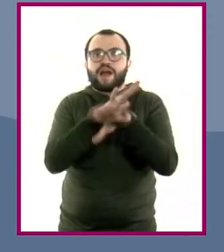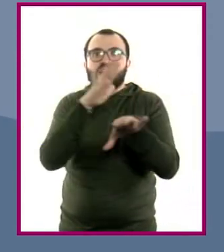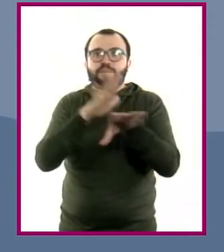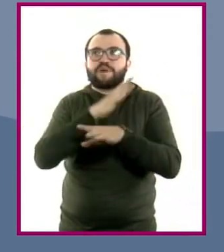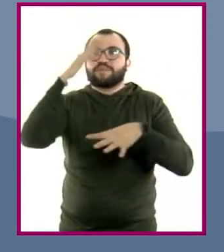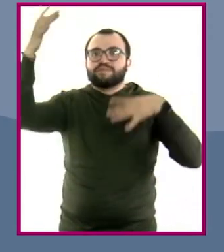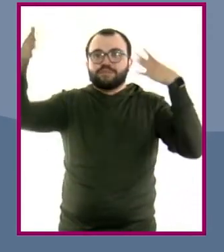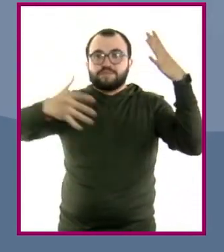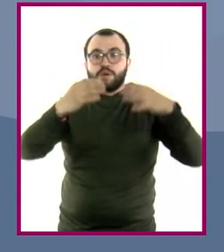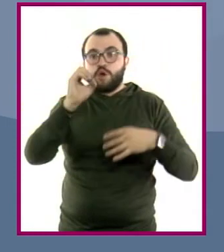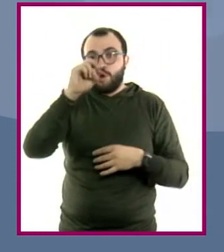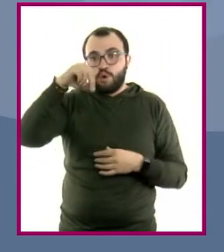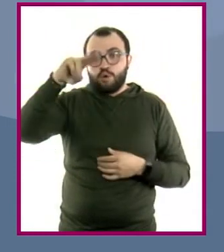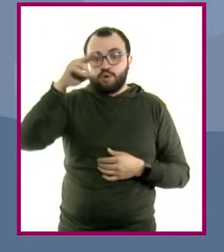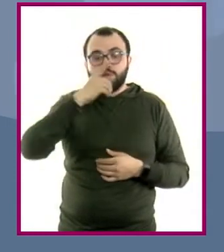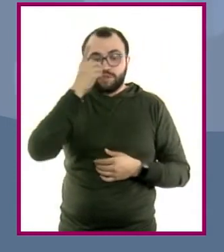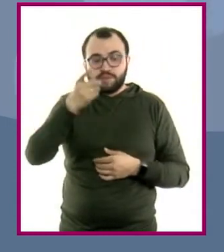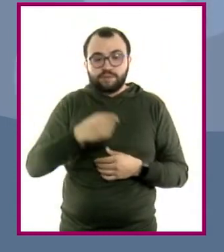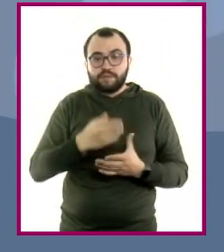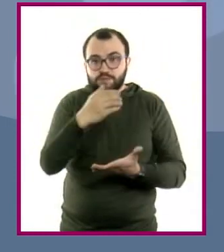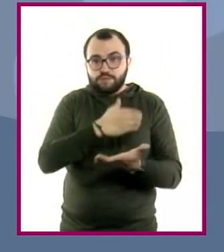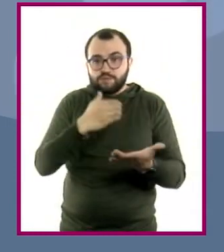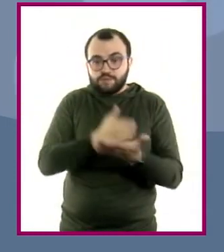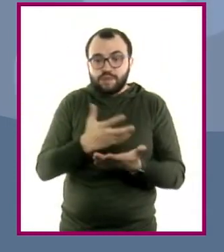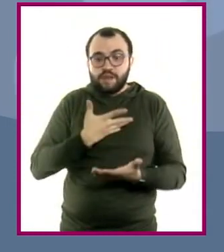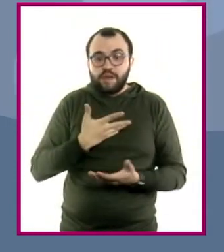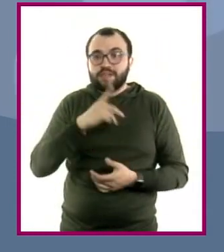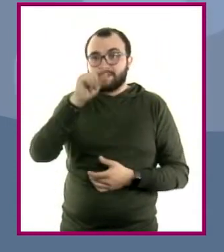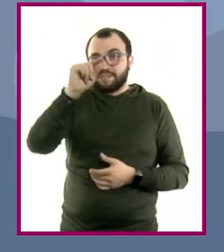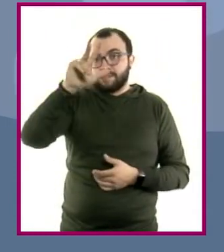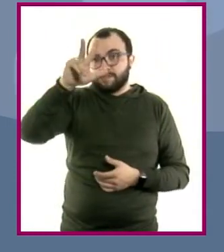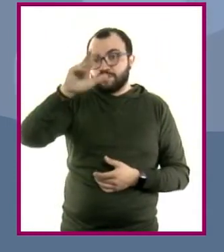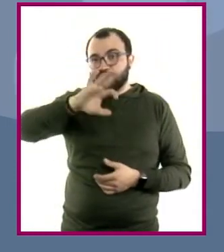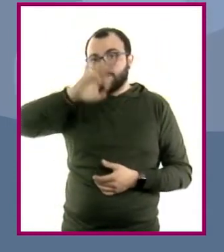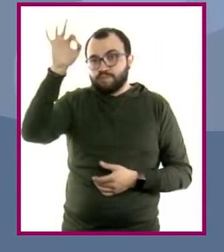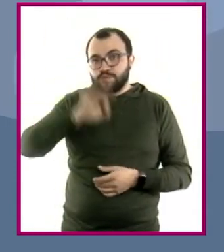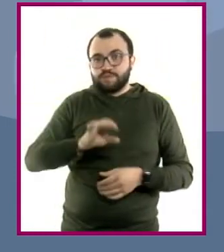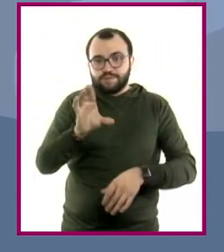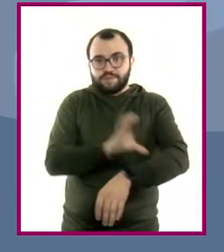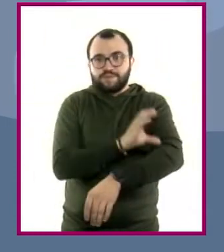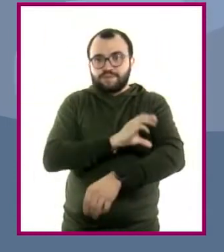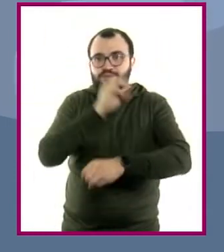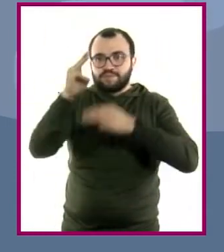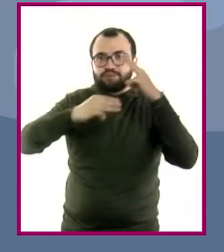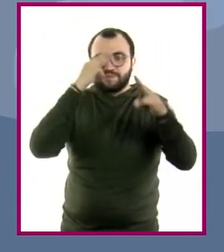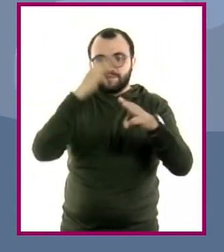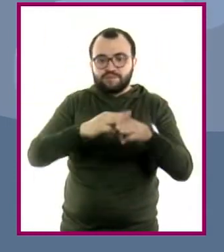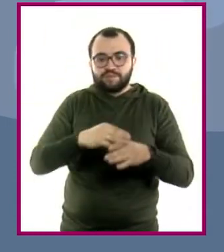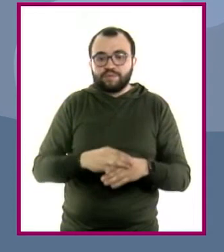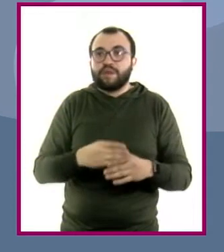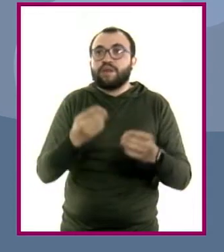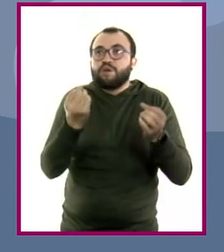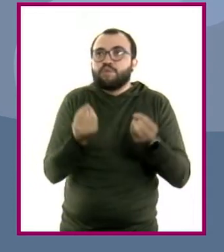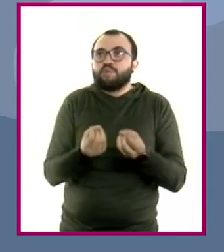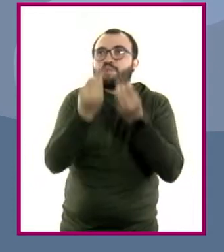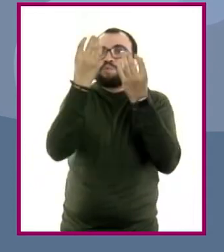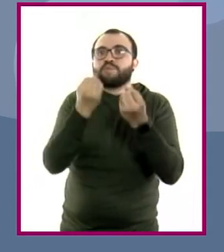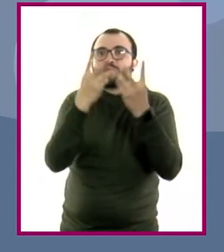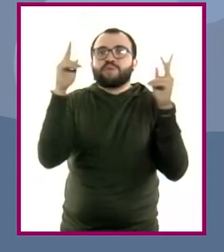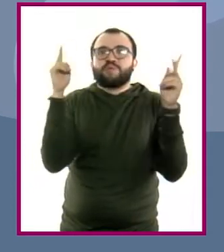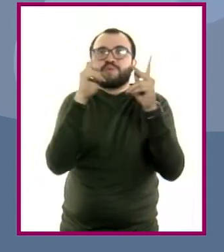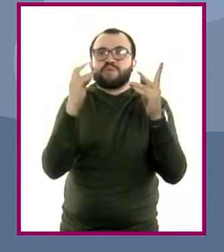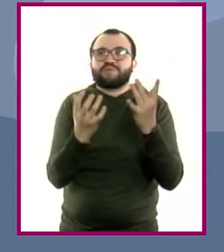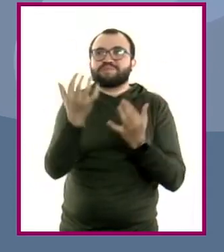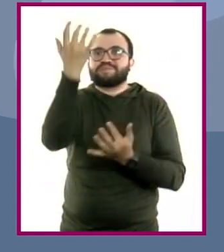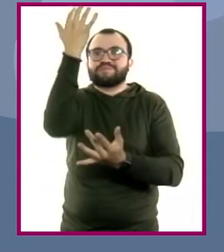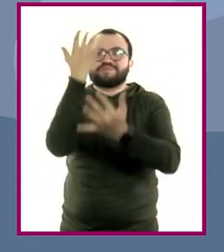con ONU Habitat, las metrópolis consumen el 78% de la energía mundial y producen más del 60% de las emisiones de gases